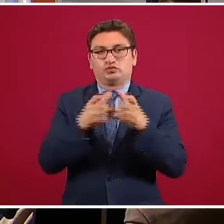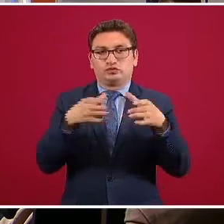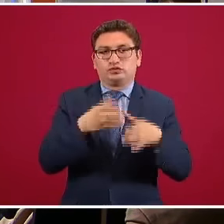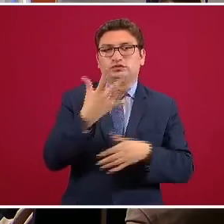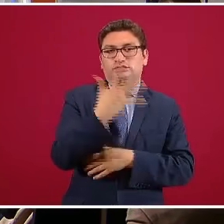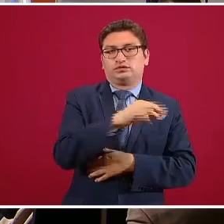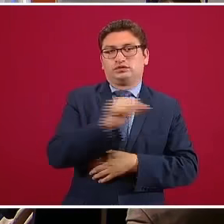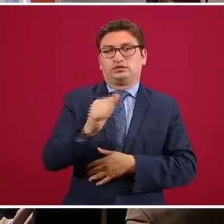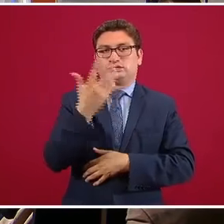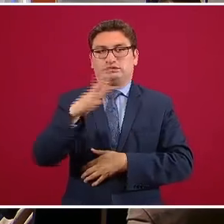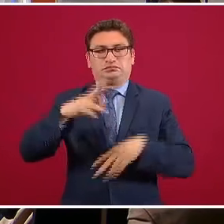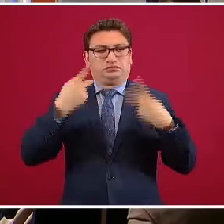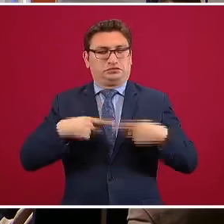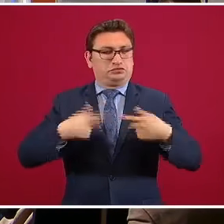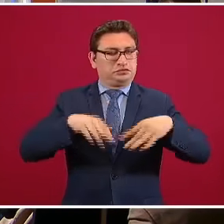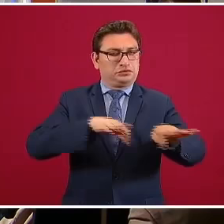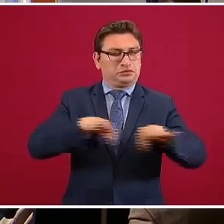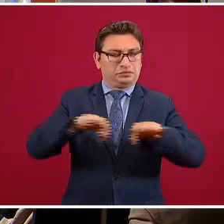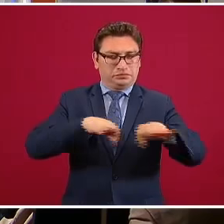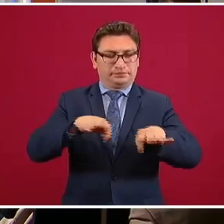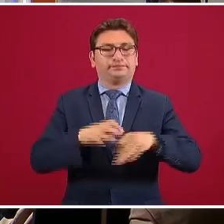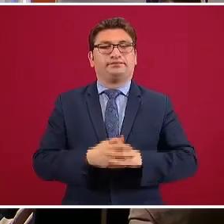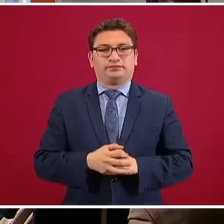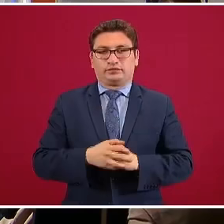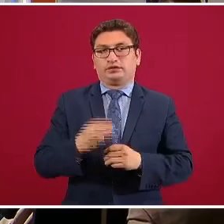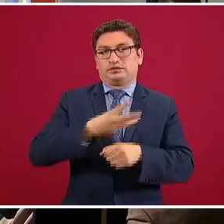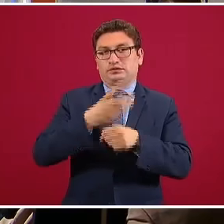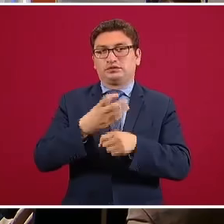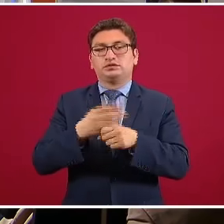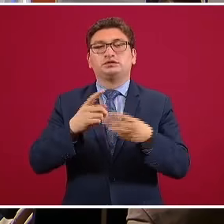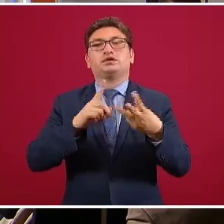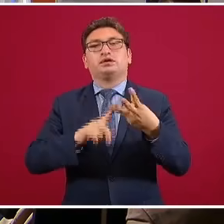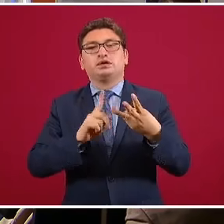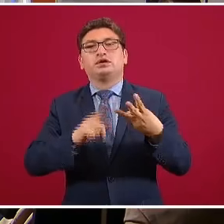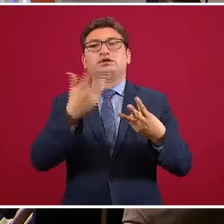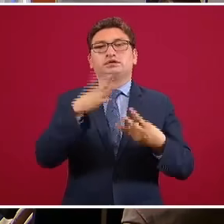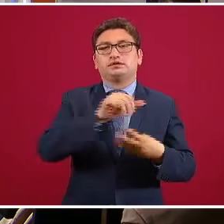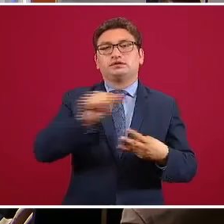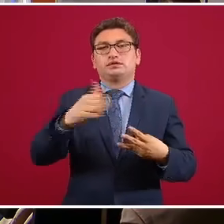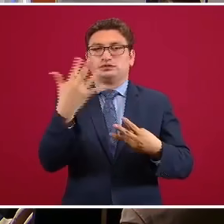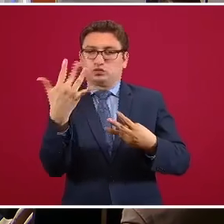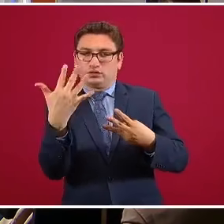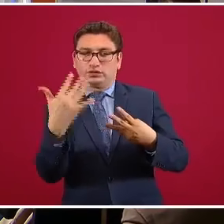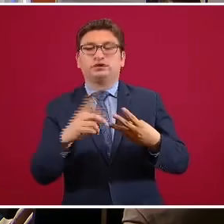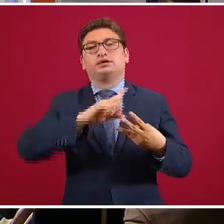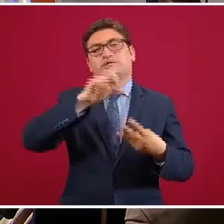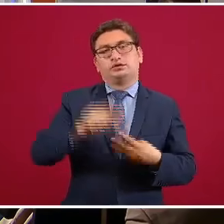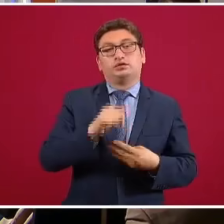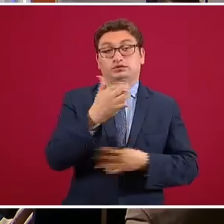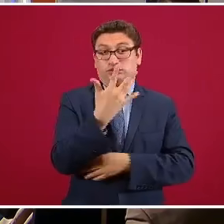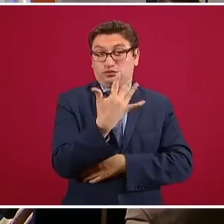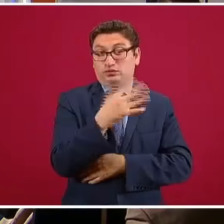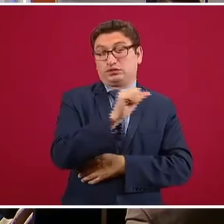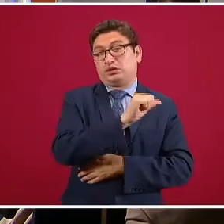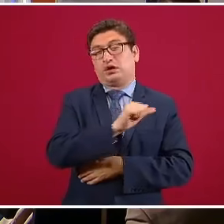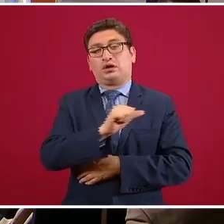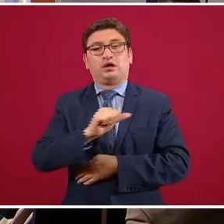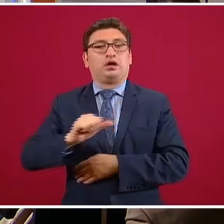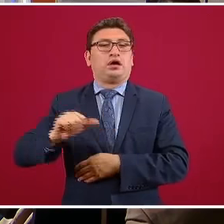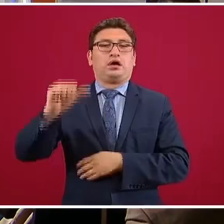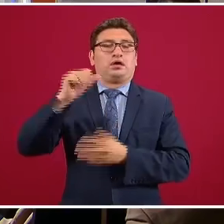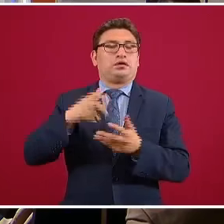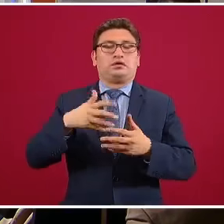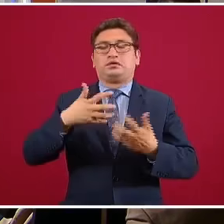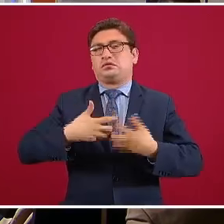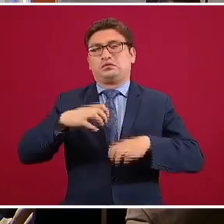a 10 trabajadores el tercer grupo de 10 a 50 y ya después de las 50 pues hasta hasta las